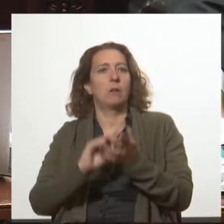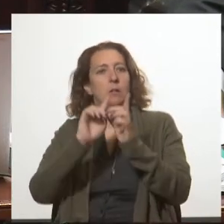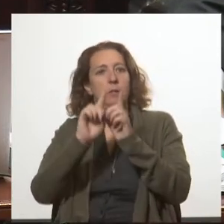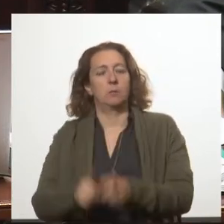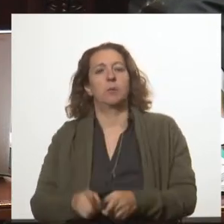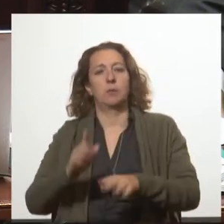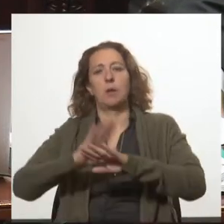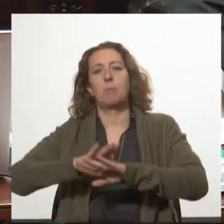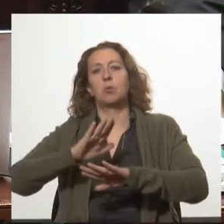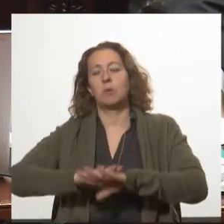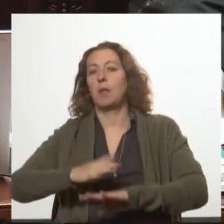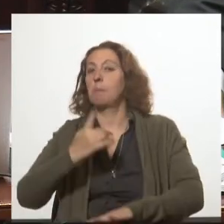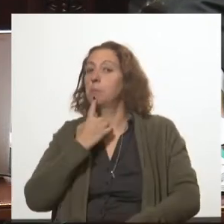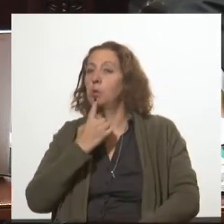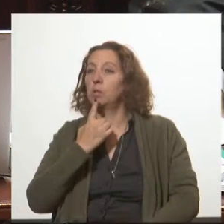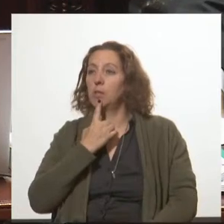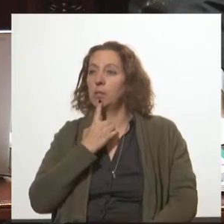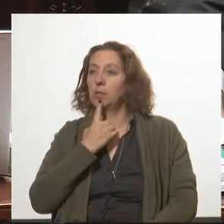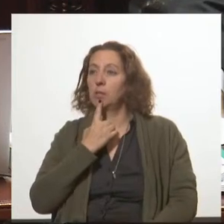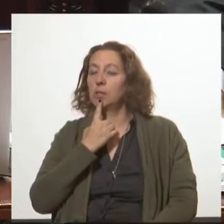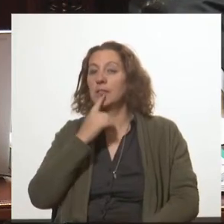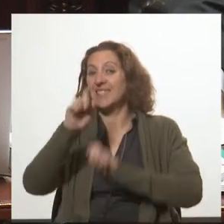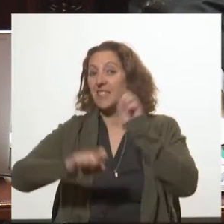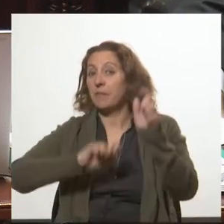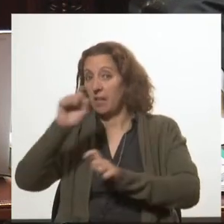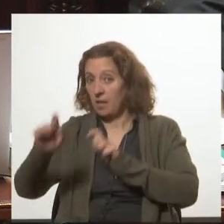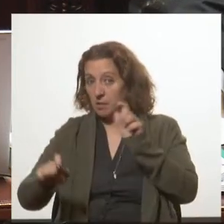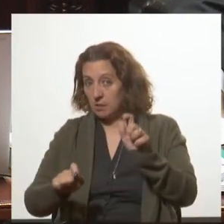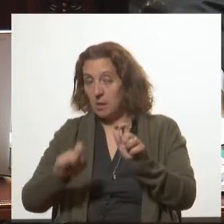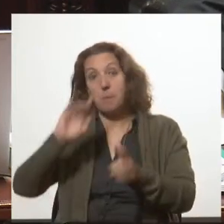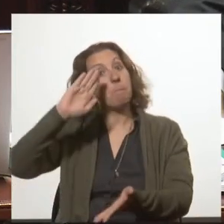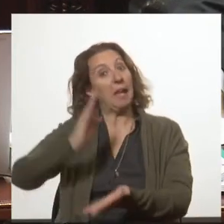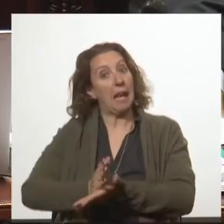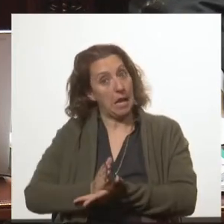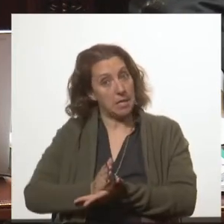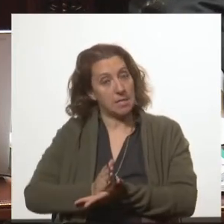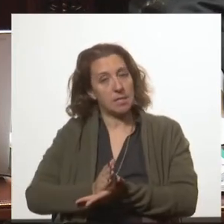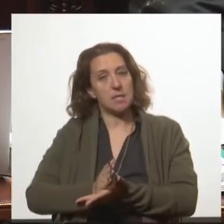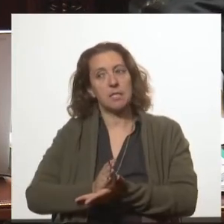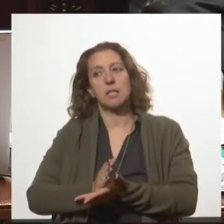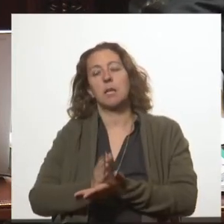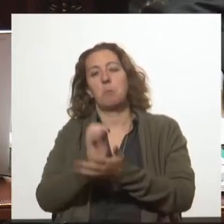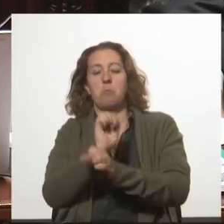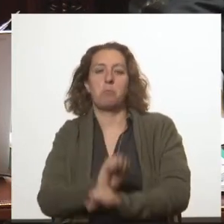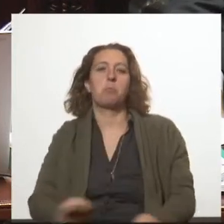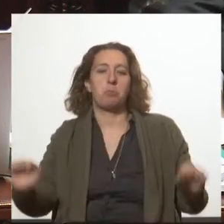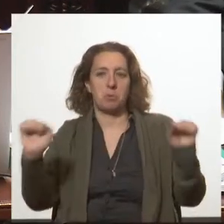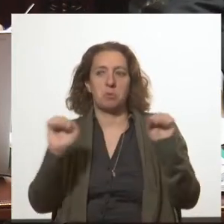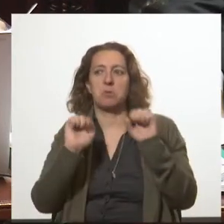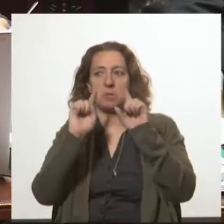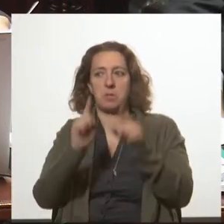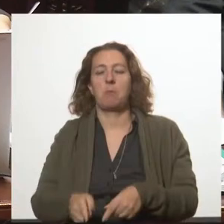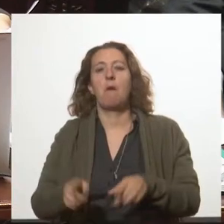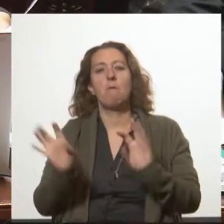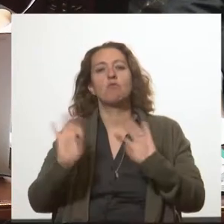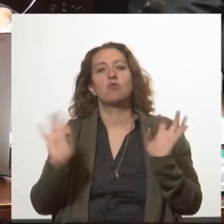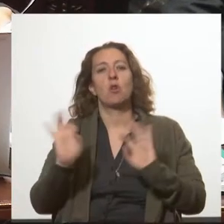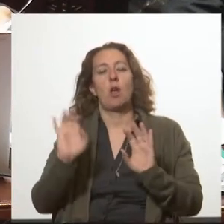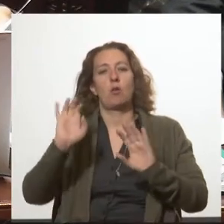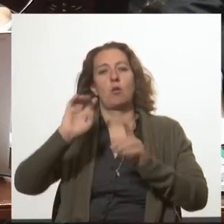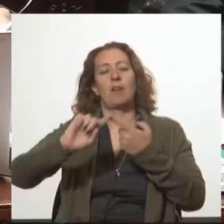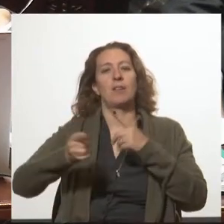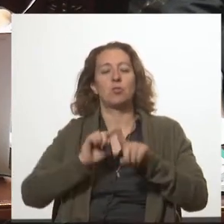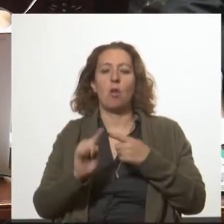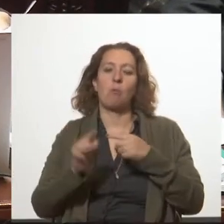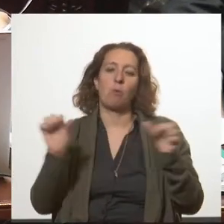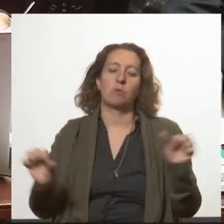responsabilidades políticas civiles y penales que puedan corresponder a los funcionarios involucrados por las